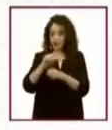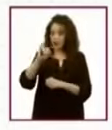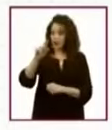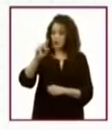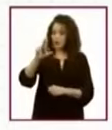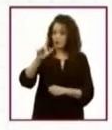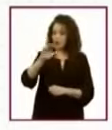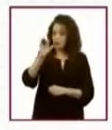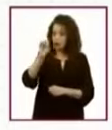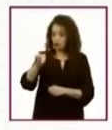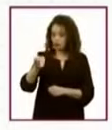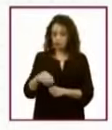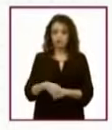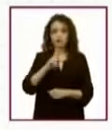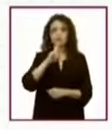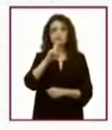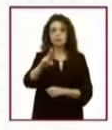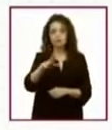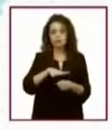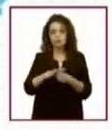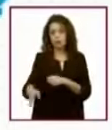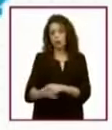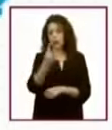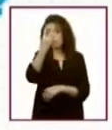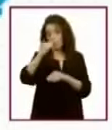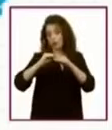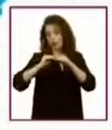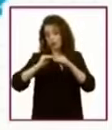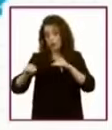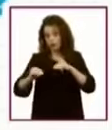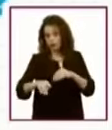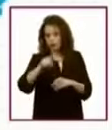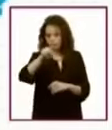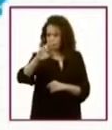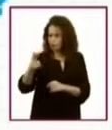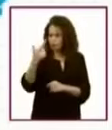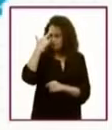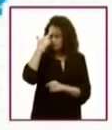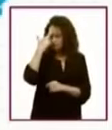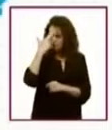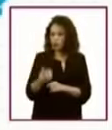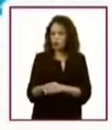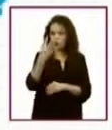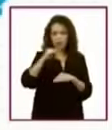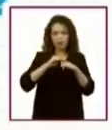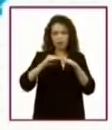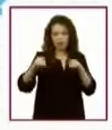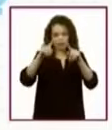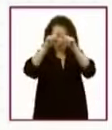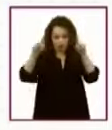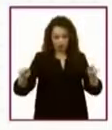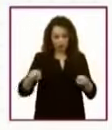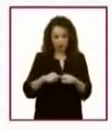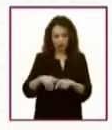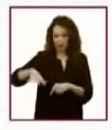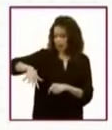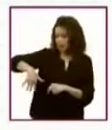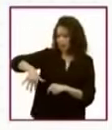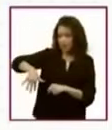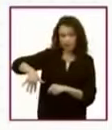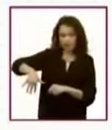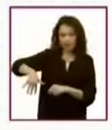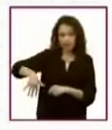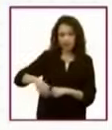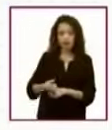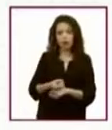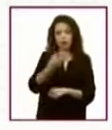primera iteración es de 4 metros. ¿Recuerdas cuánto medía el perímetro de nuestro triángulo original? ¿Cuánto